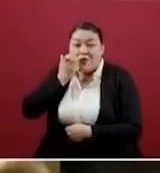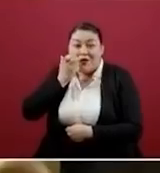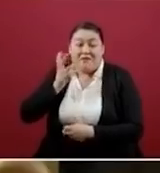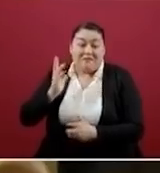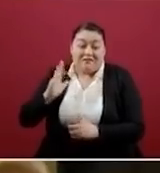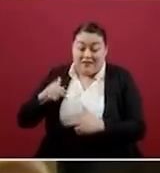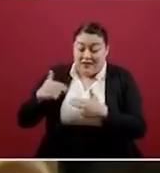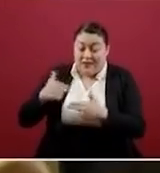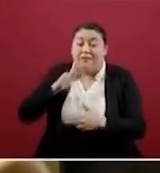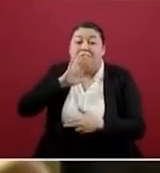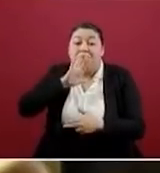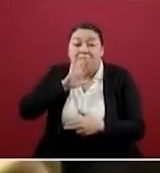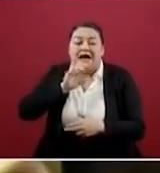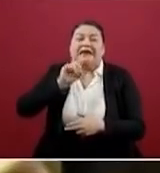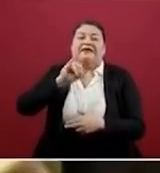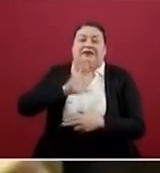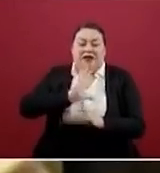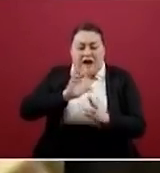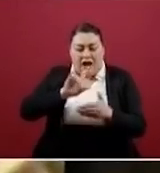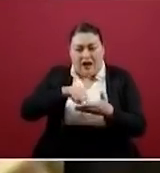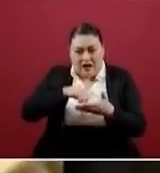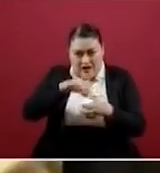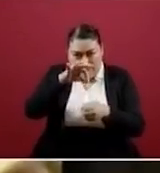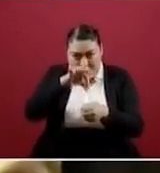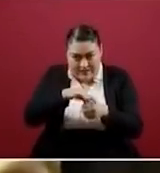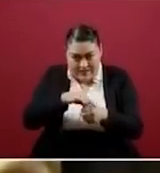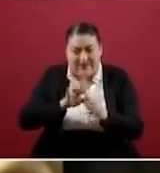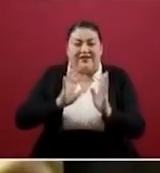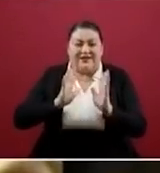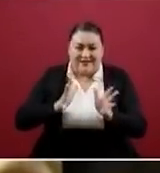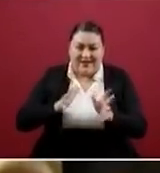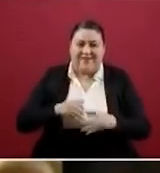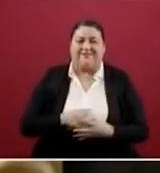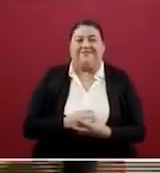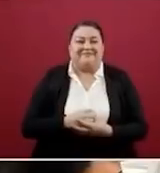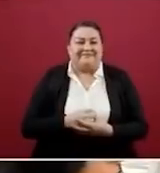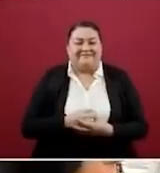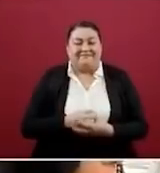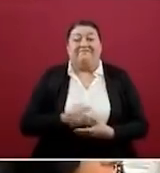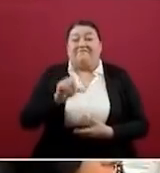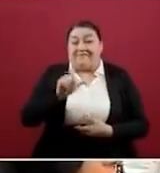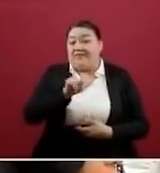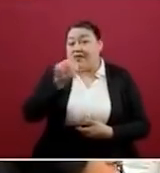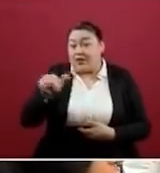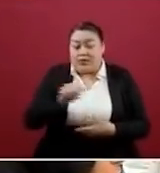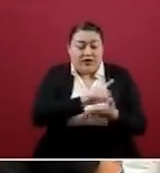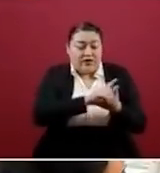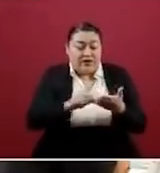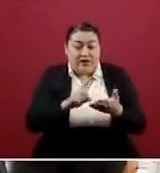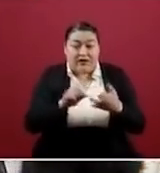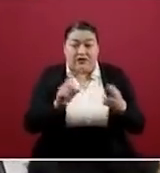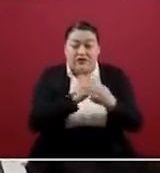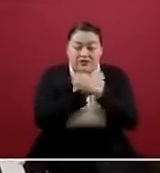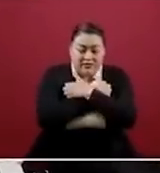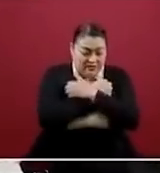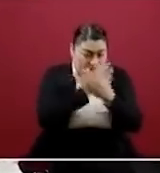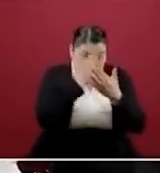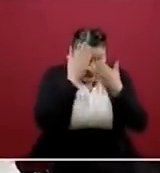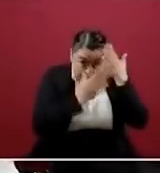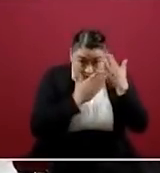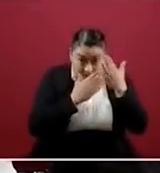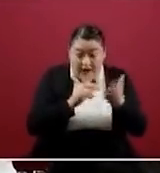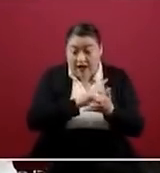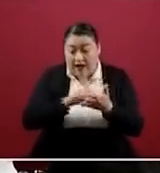madre apenas fue una realidad para ella. El derecho a la educación, el derecho